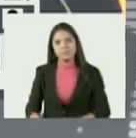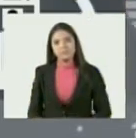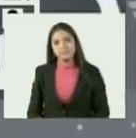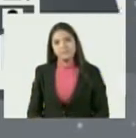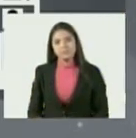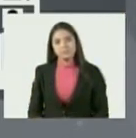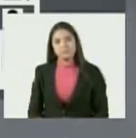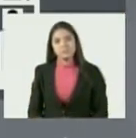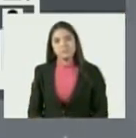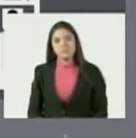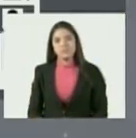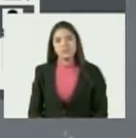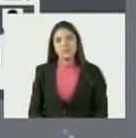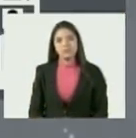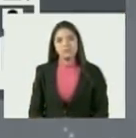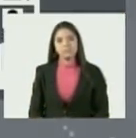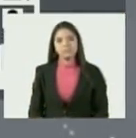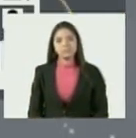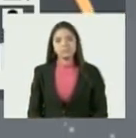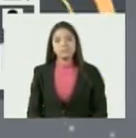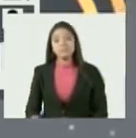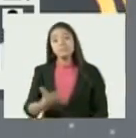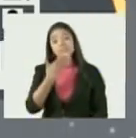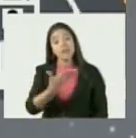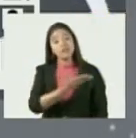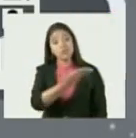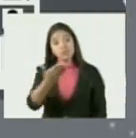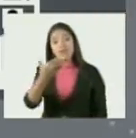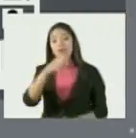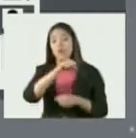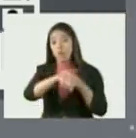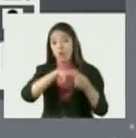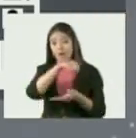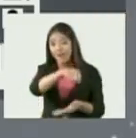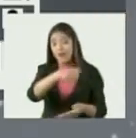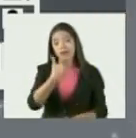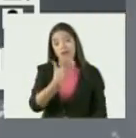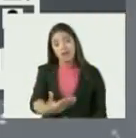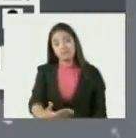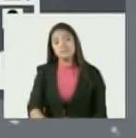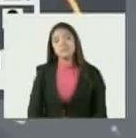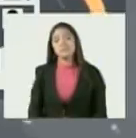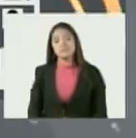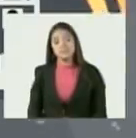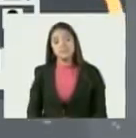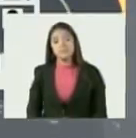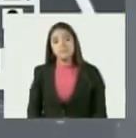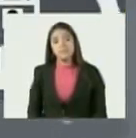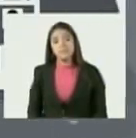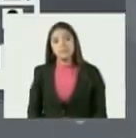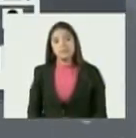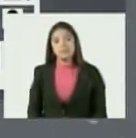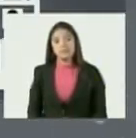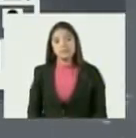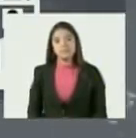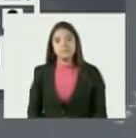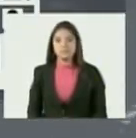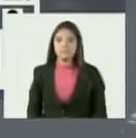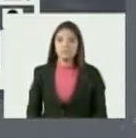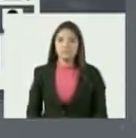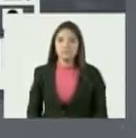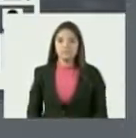compatriotas de los CLAP, yo les agradezco a ustedes mucho por lo siguiente. Ustedes, cuando yo llamé a conformar los